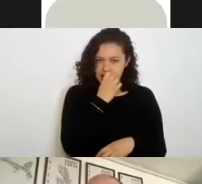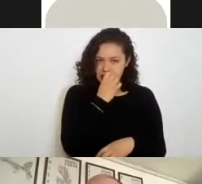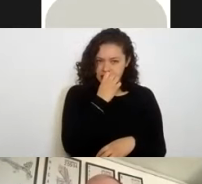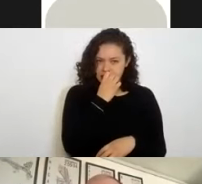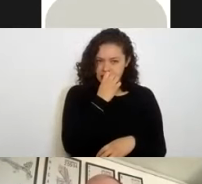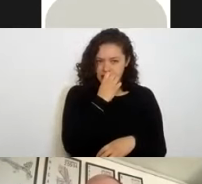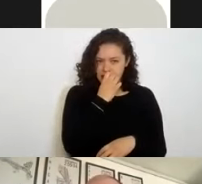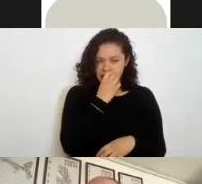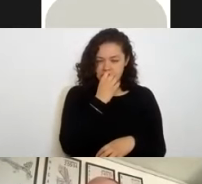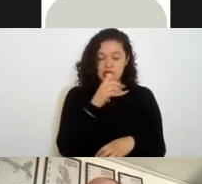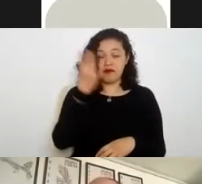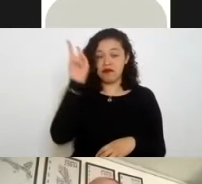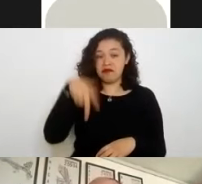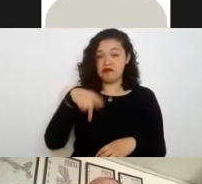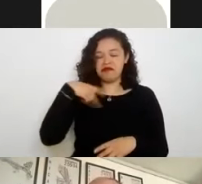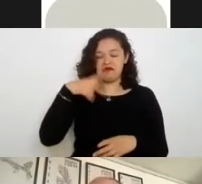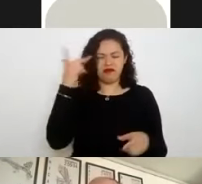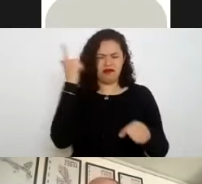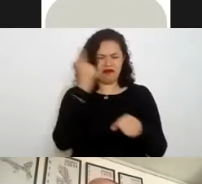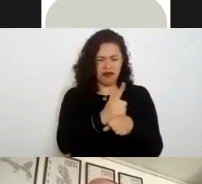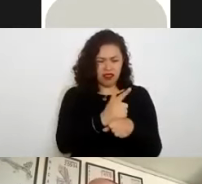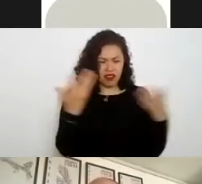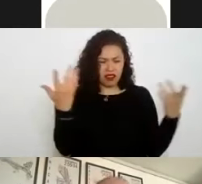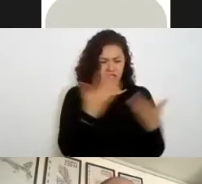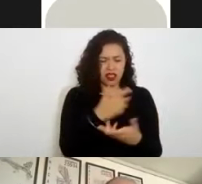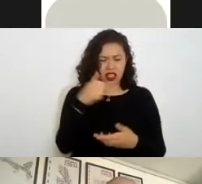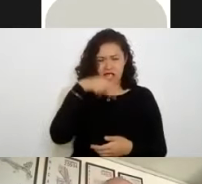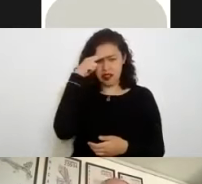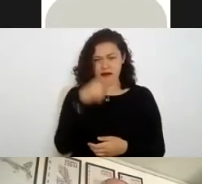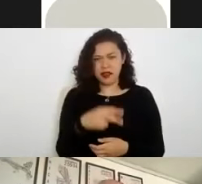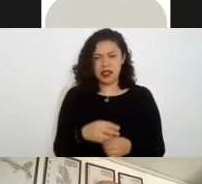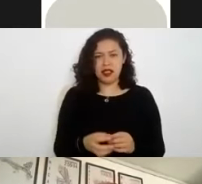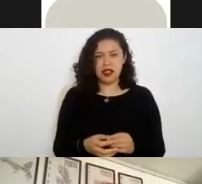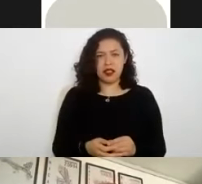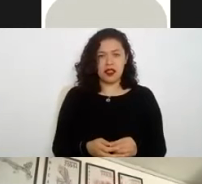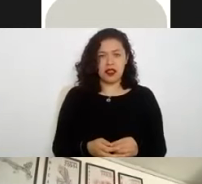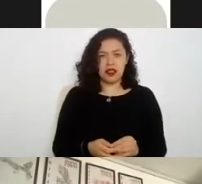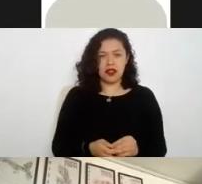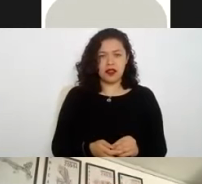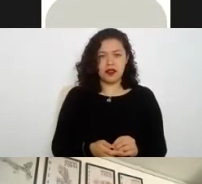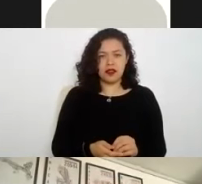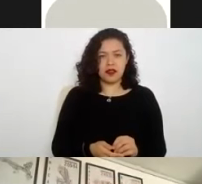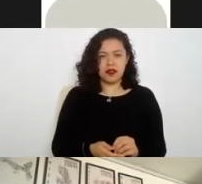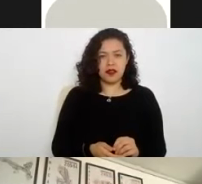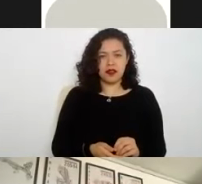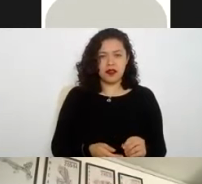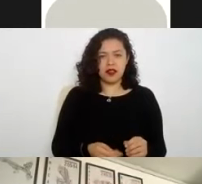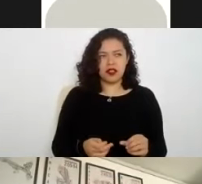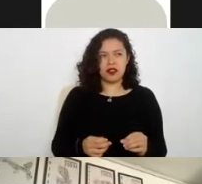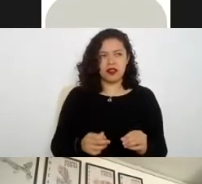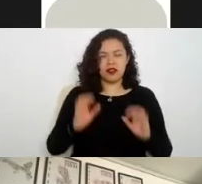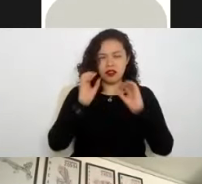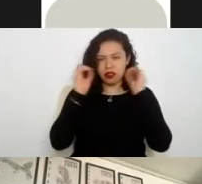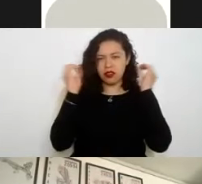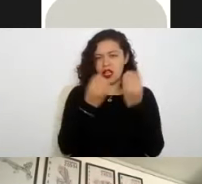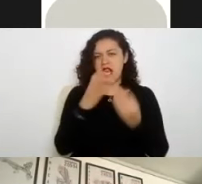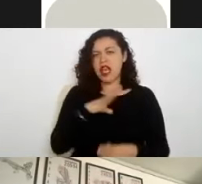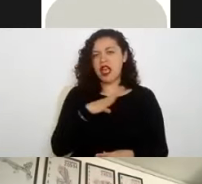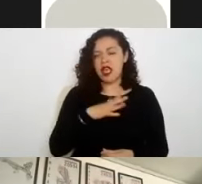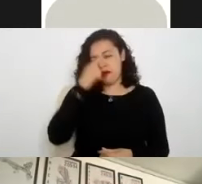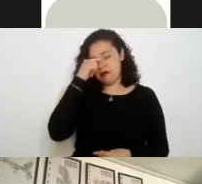es que te das cuenta que, pues que en México, más allá de los datos que puedan tener otras organizaciones, pues platicar con